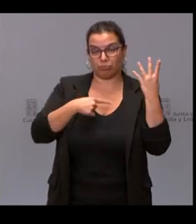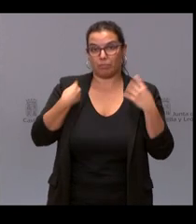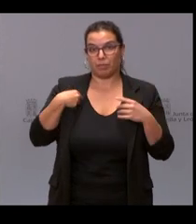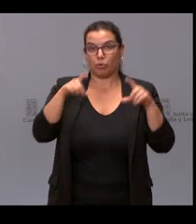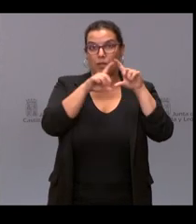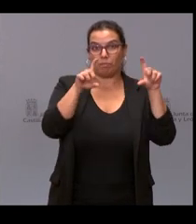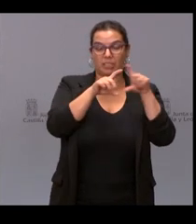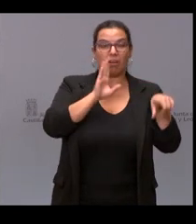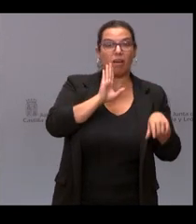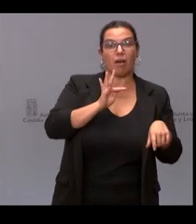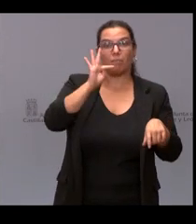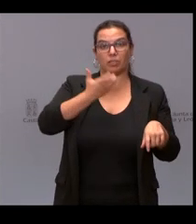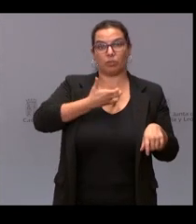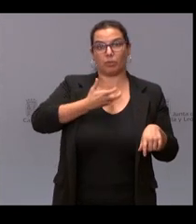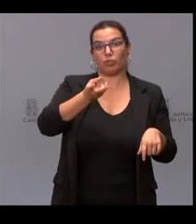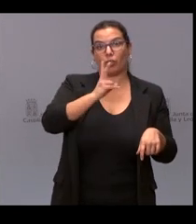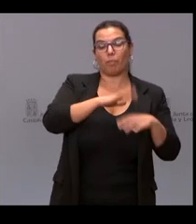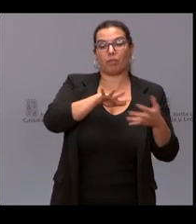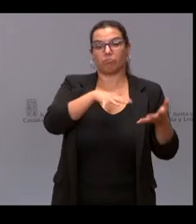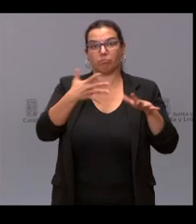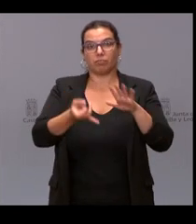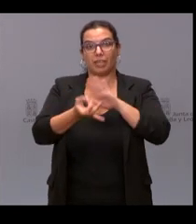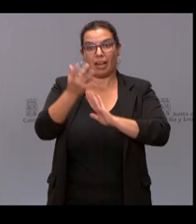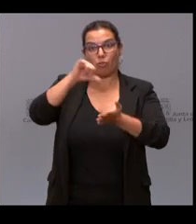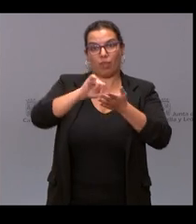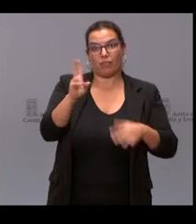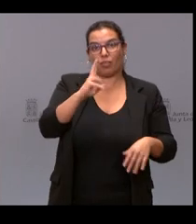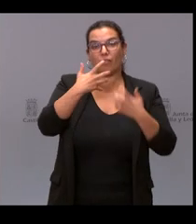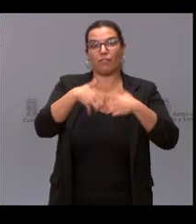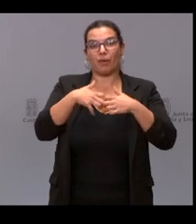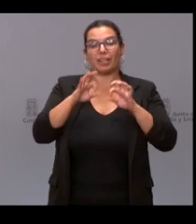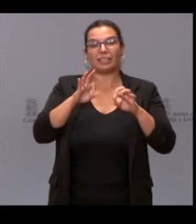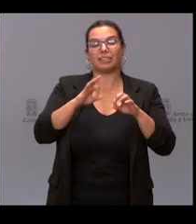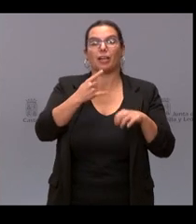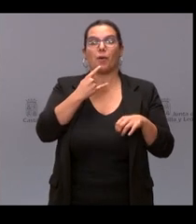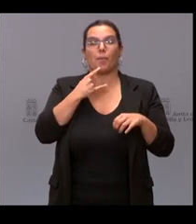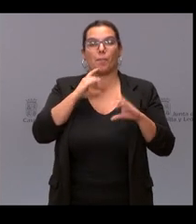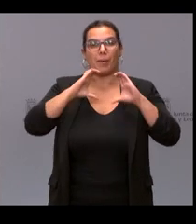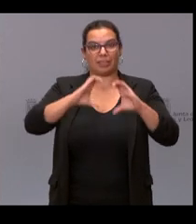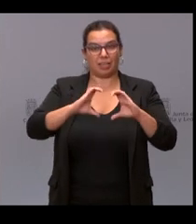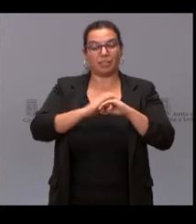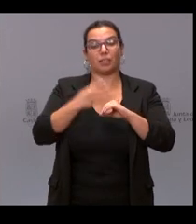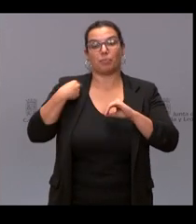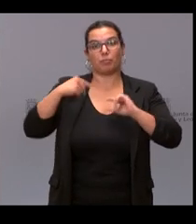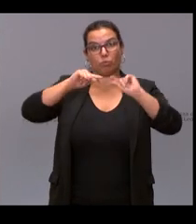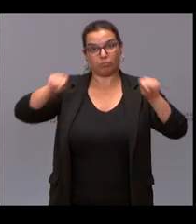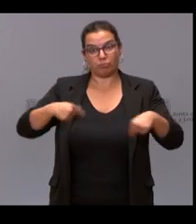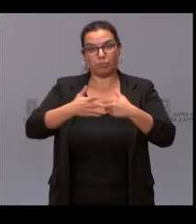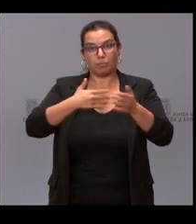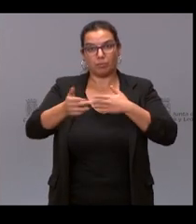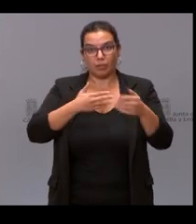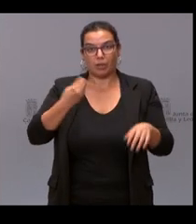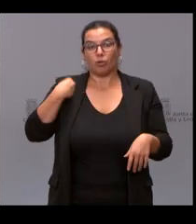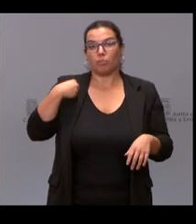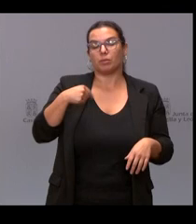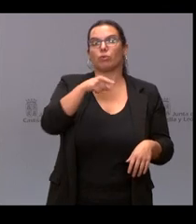Auto y el Ayuntamiento de Valladolid para la implantación en Valladolid de una fábrica de baterías. Firmarán el acuerdo la señora Tara Lindstedt